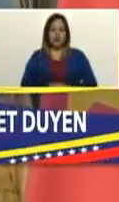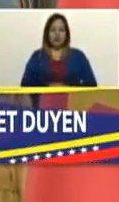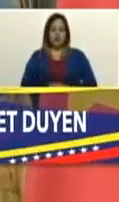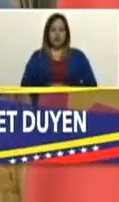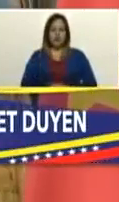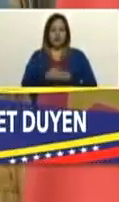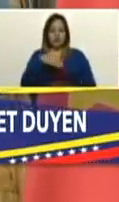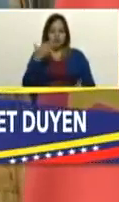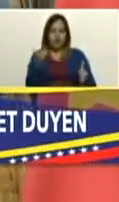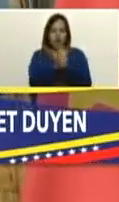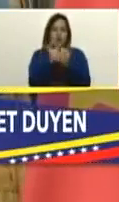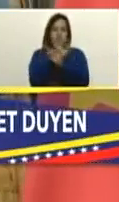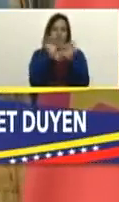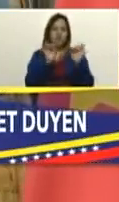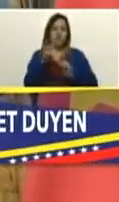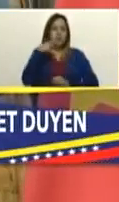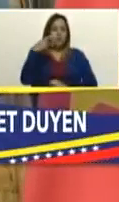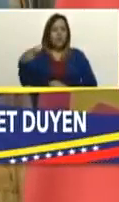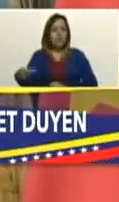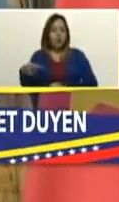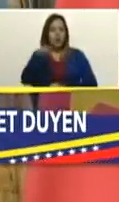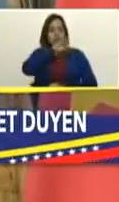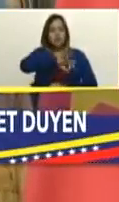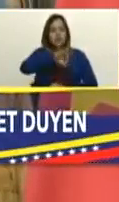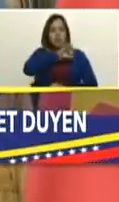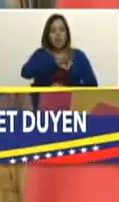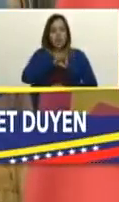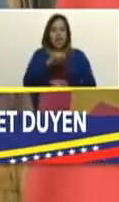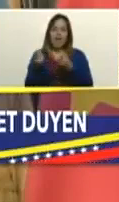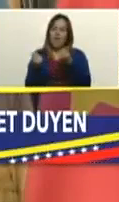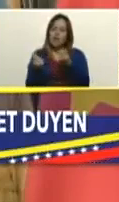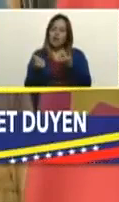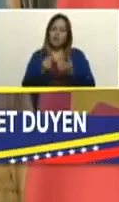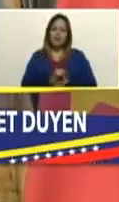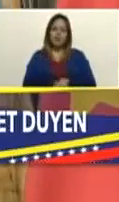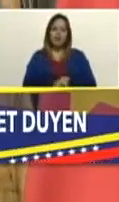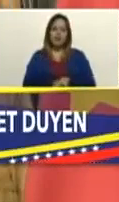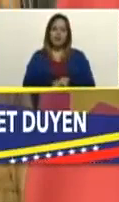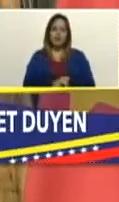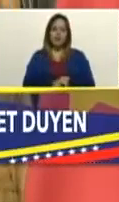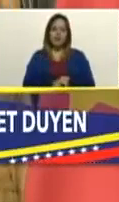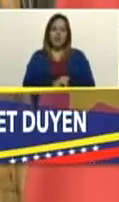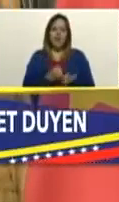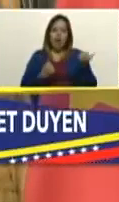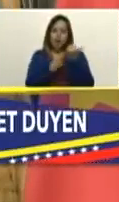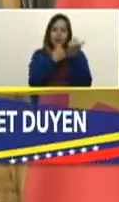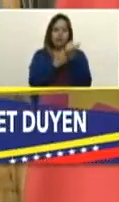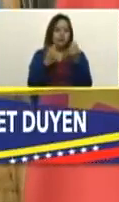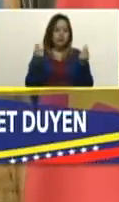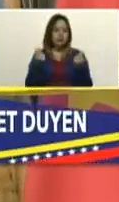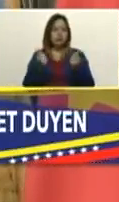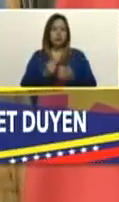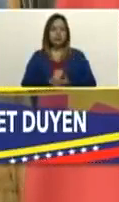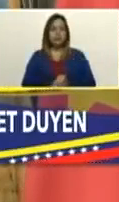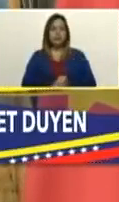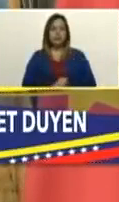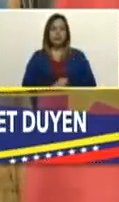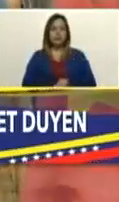Consiguieron su propio modelo político, social, económico, financiero.